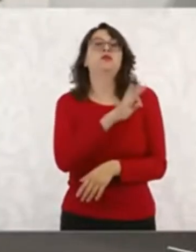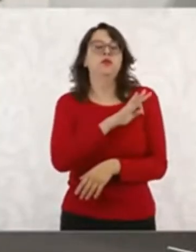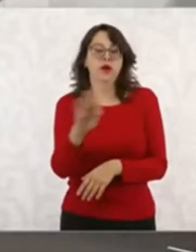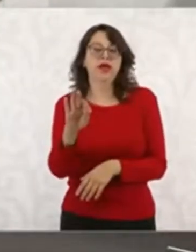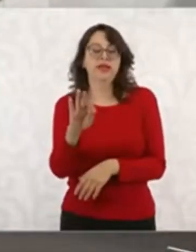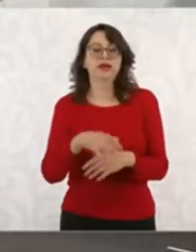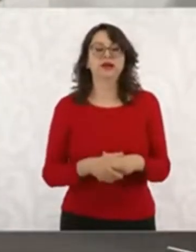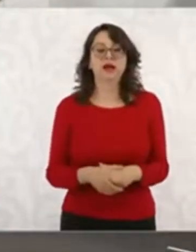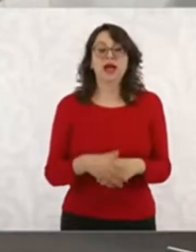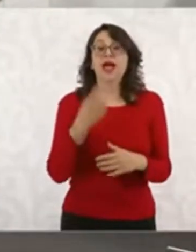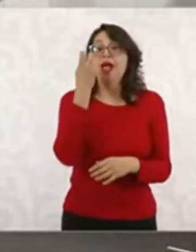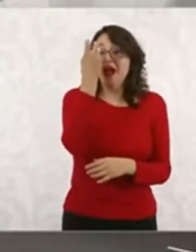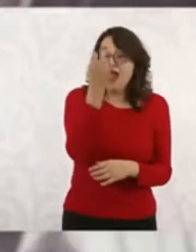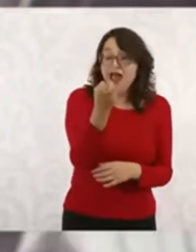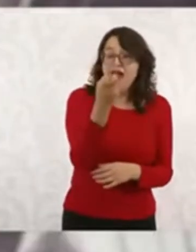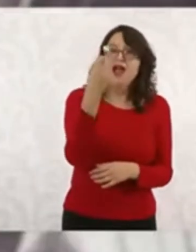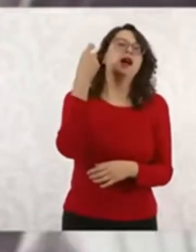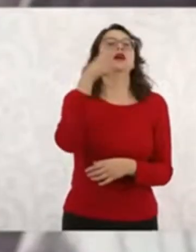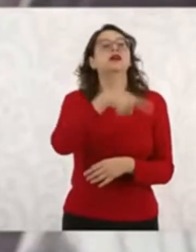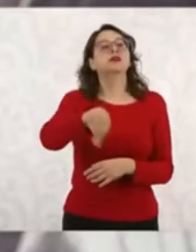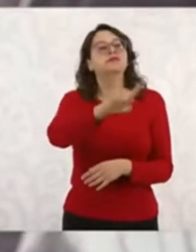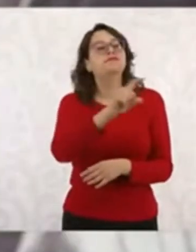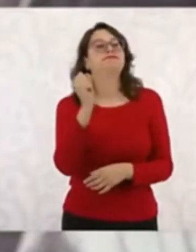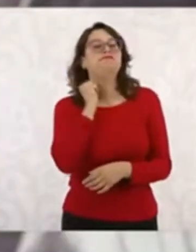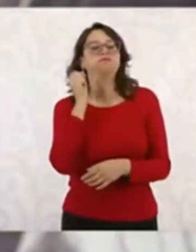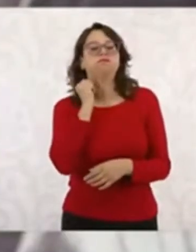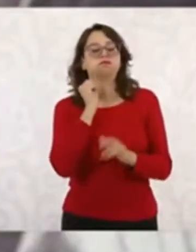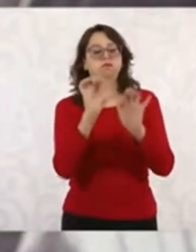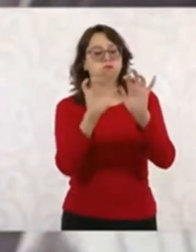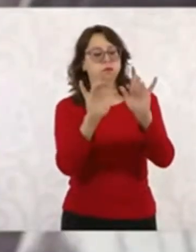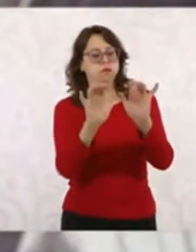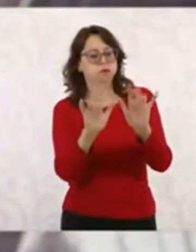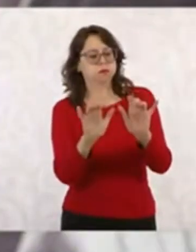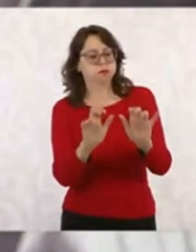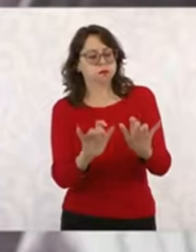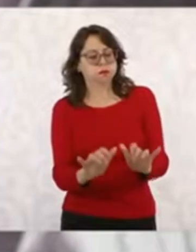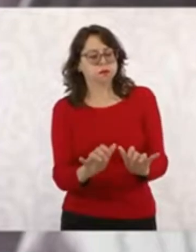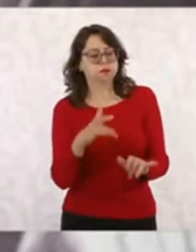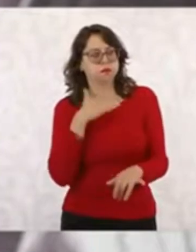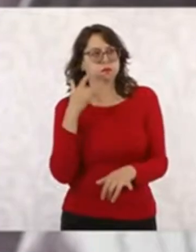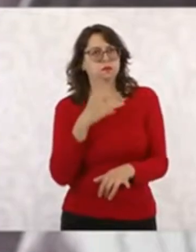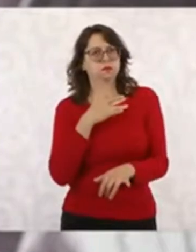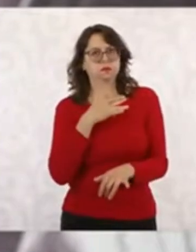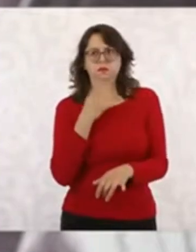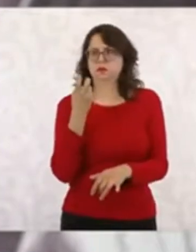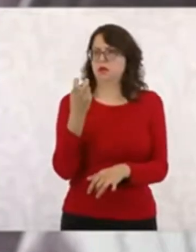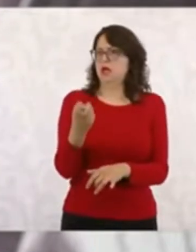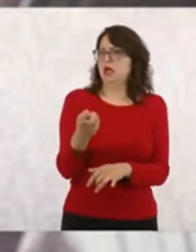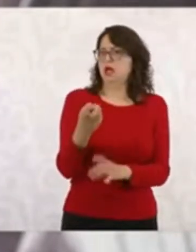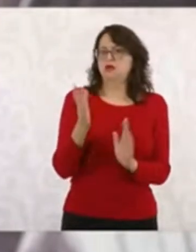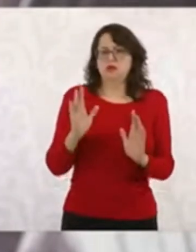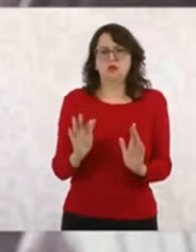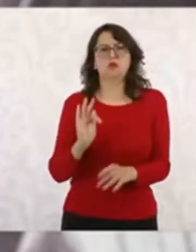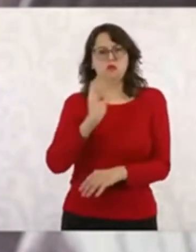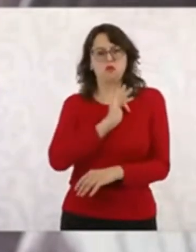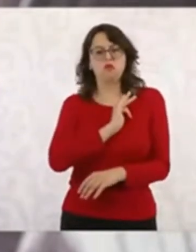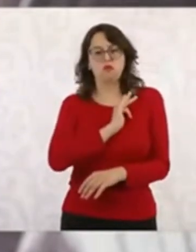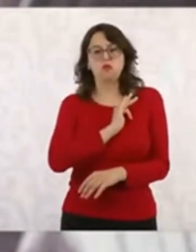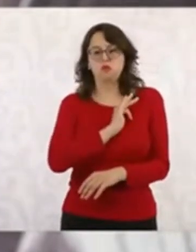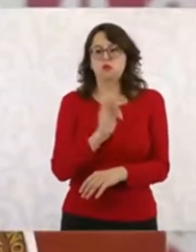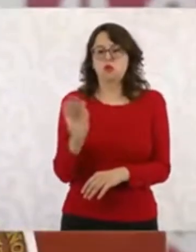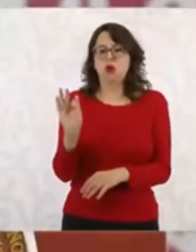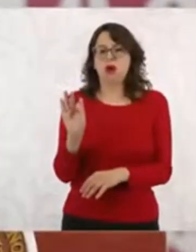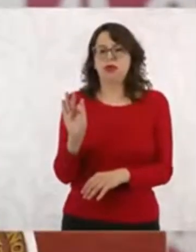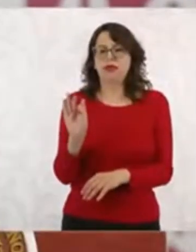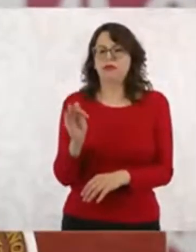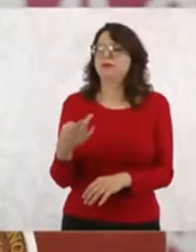intención del legislador parece ser que fue la de cumplir con esta jurisprudencia, lo cierto es que el precepto